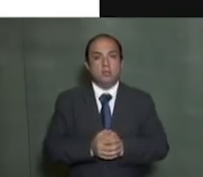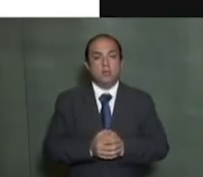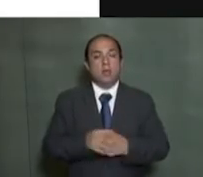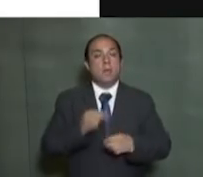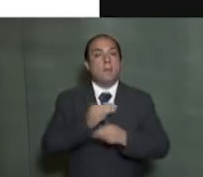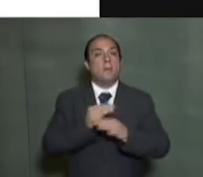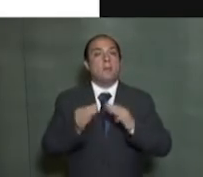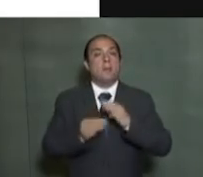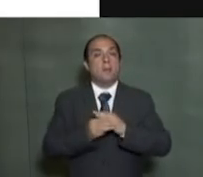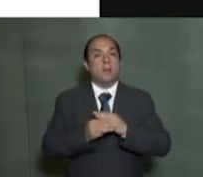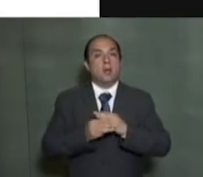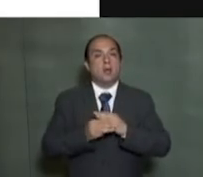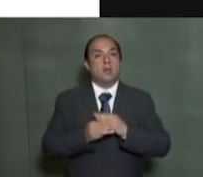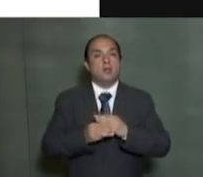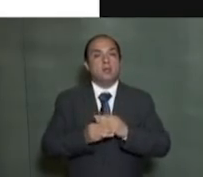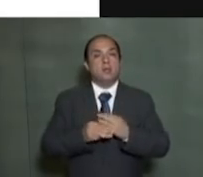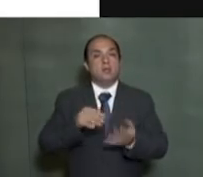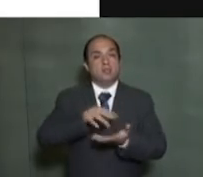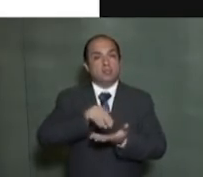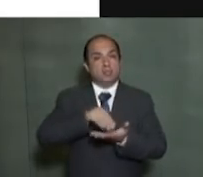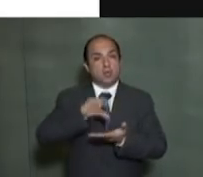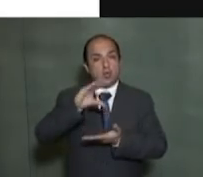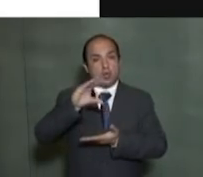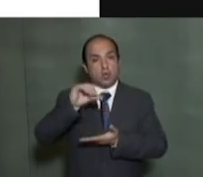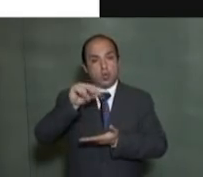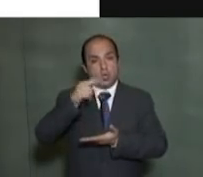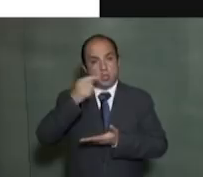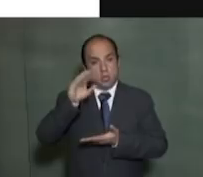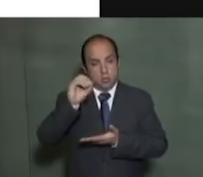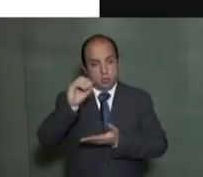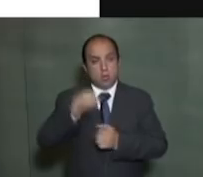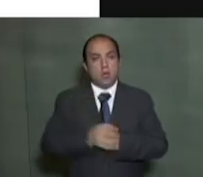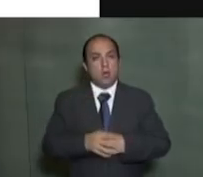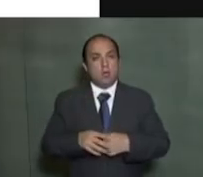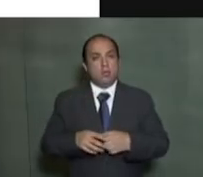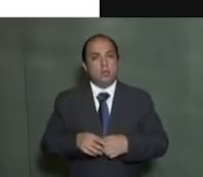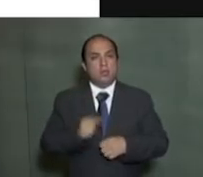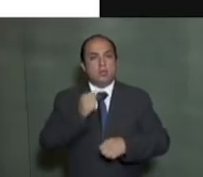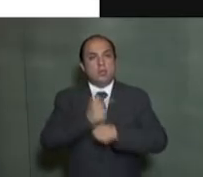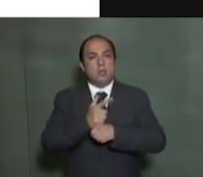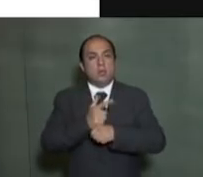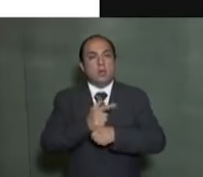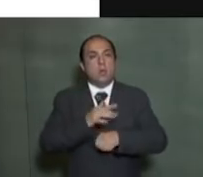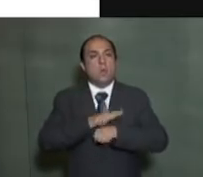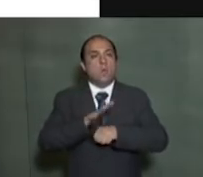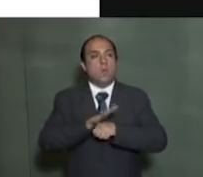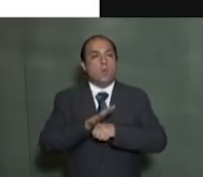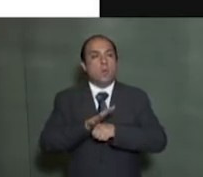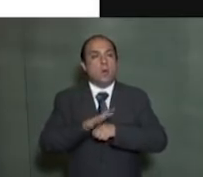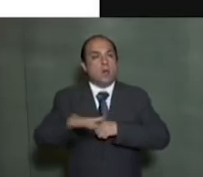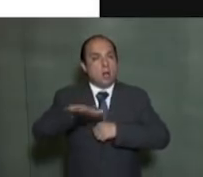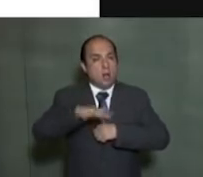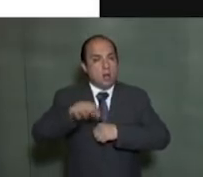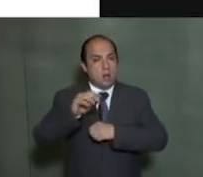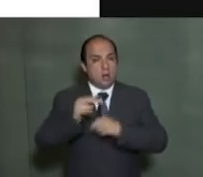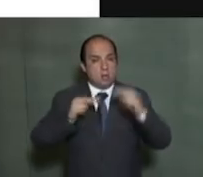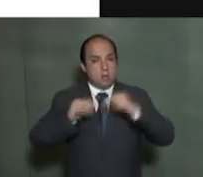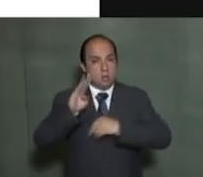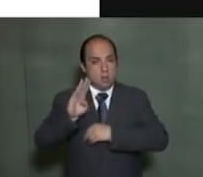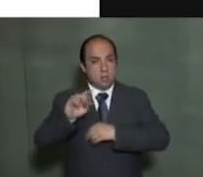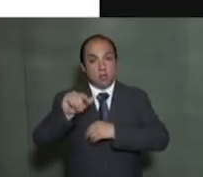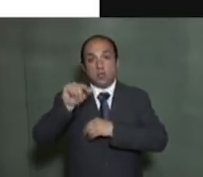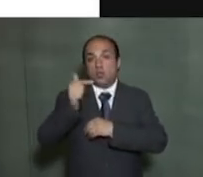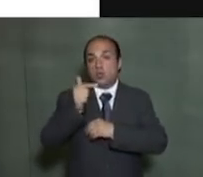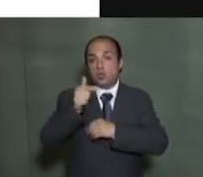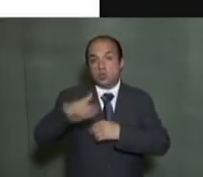reforzado, en donde se detectaron la totalidad de los tramos con grado B, específicamente 12 tramos con grado